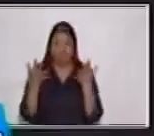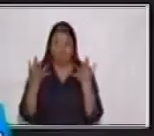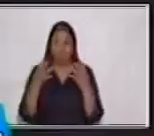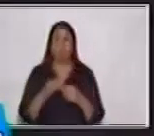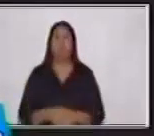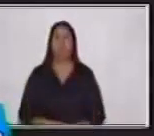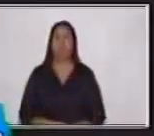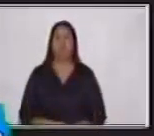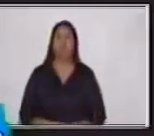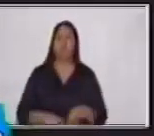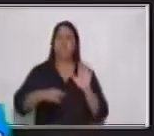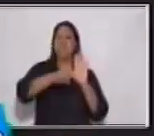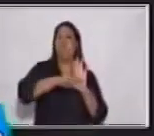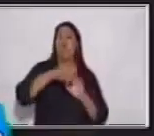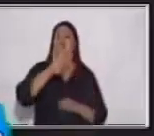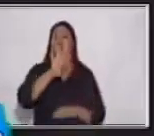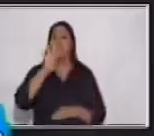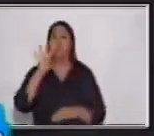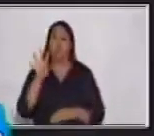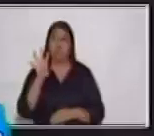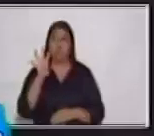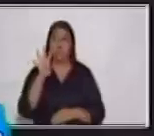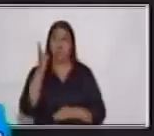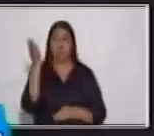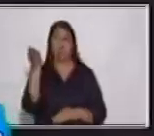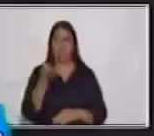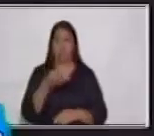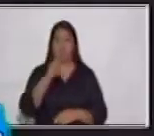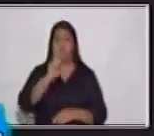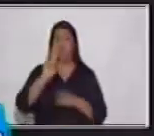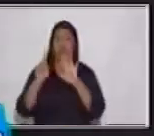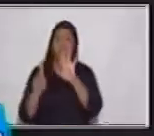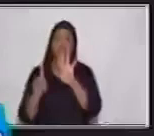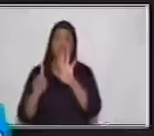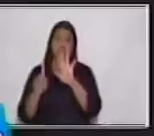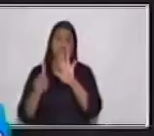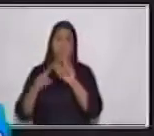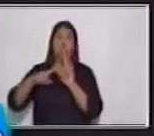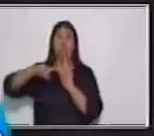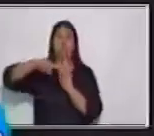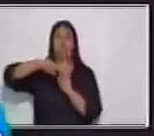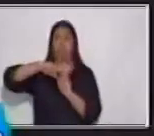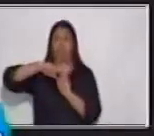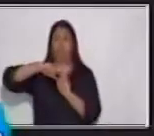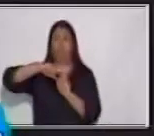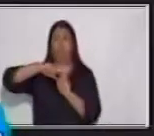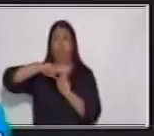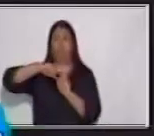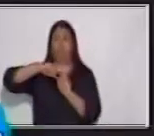Entonces queda menos 44 sobre 36 más